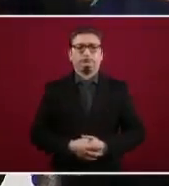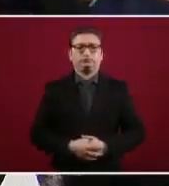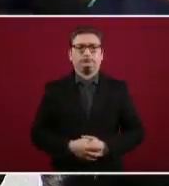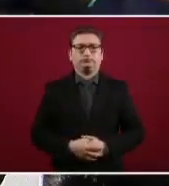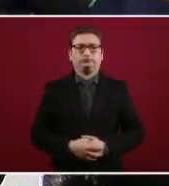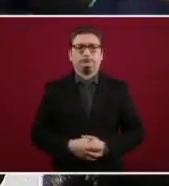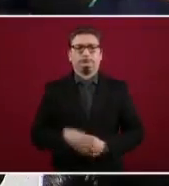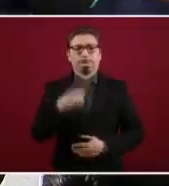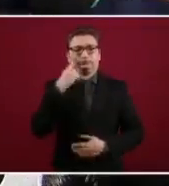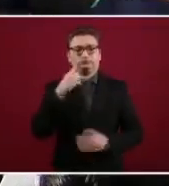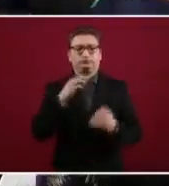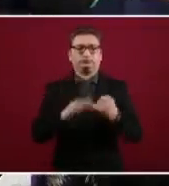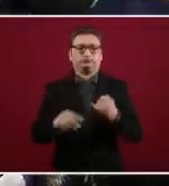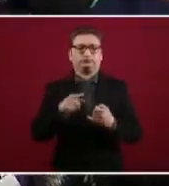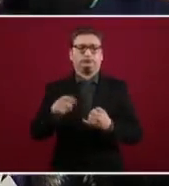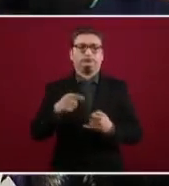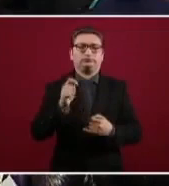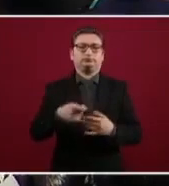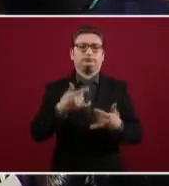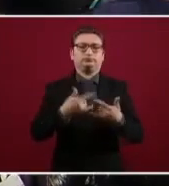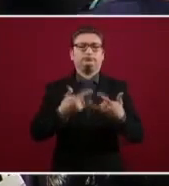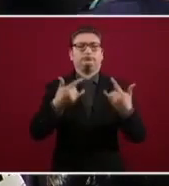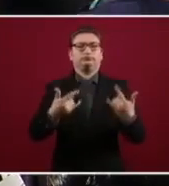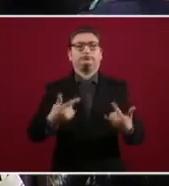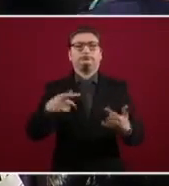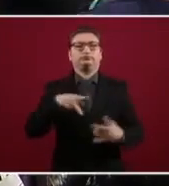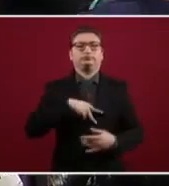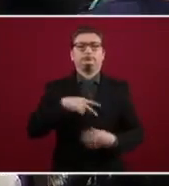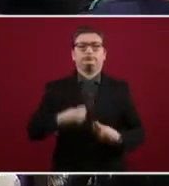y miren la otra la historia que viví